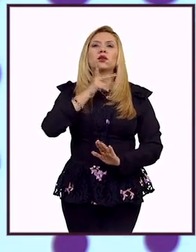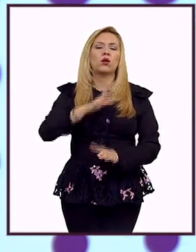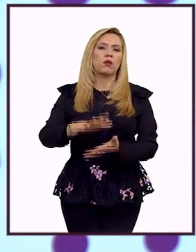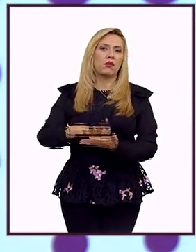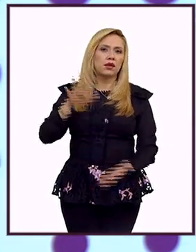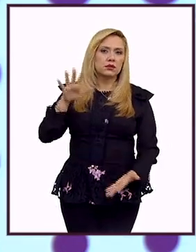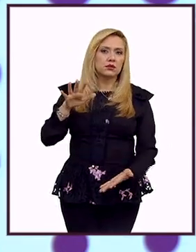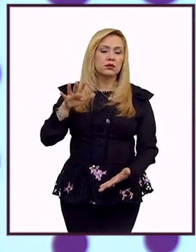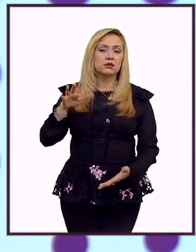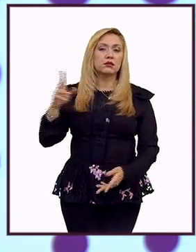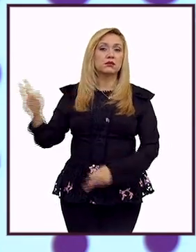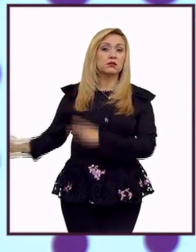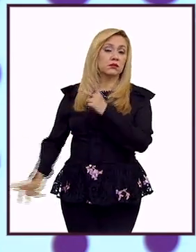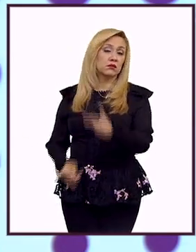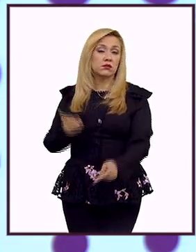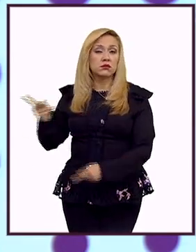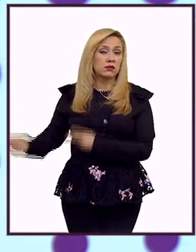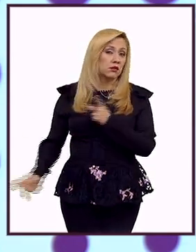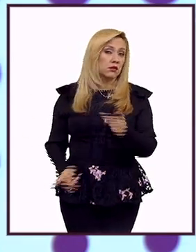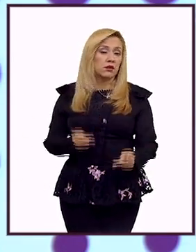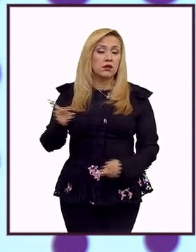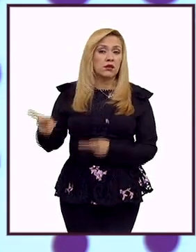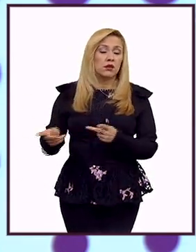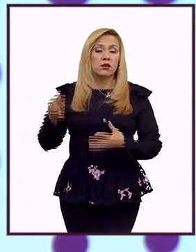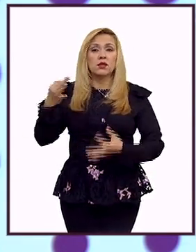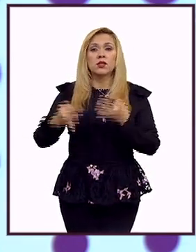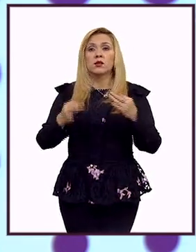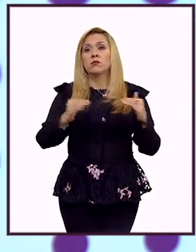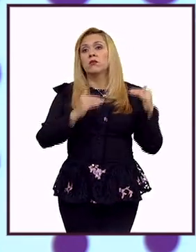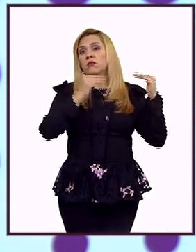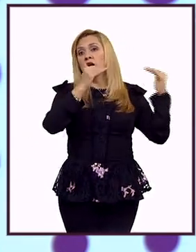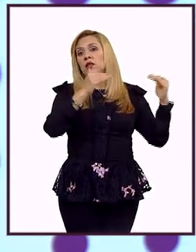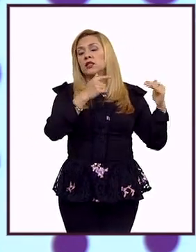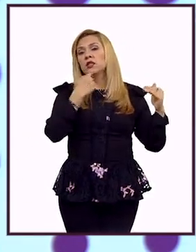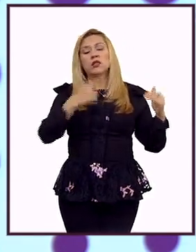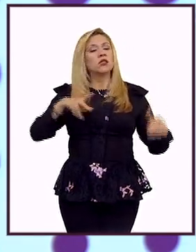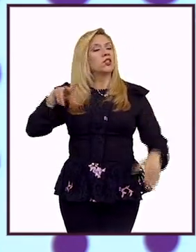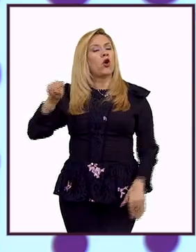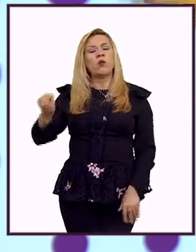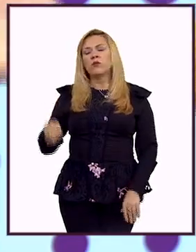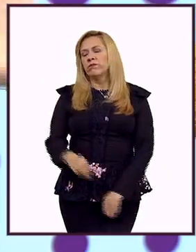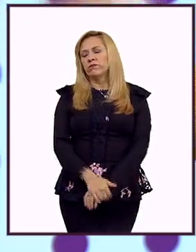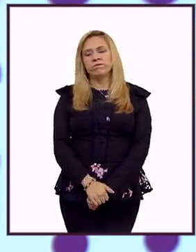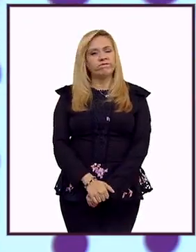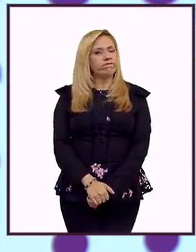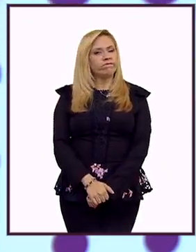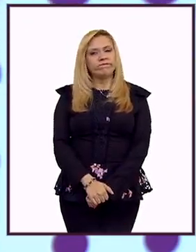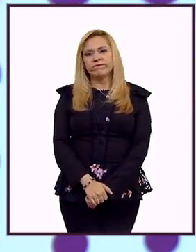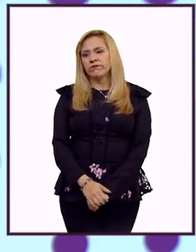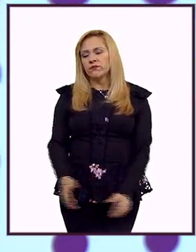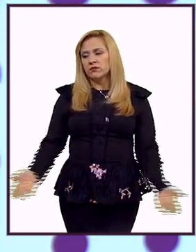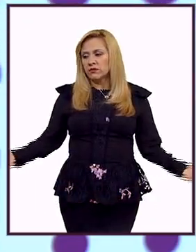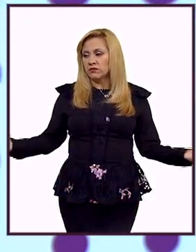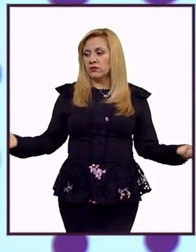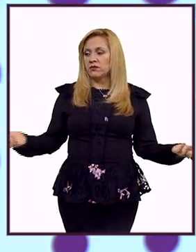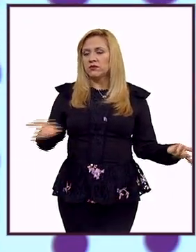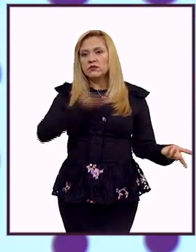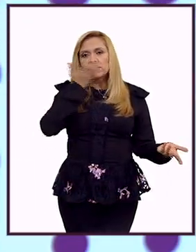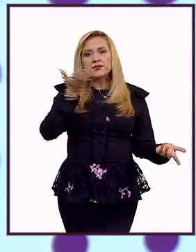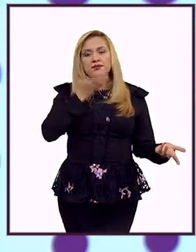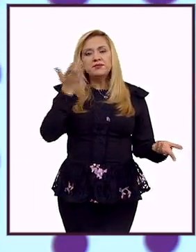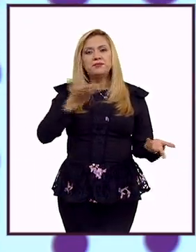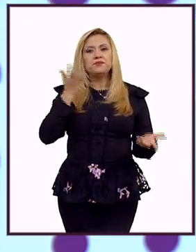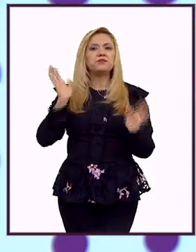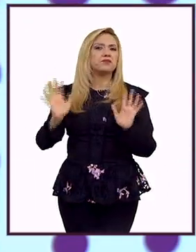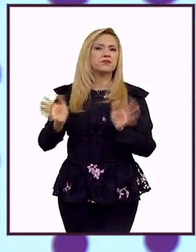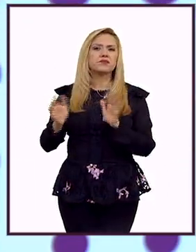muchas de esas consultas avaladas por la Corte Constitucional en su momento terminaron en no, porque vulneran, digamos, nuestras formas tradicionales de